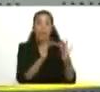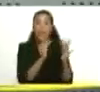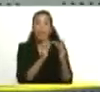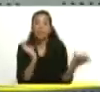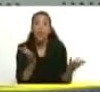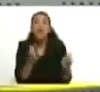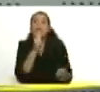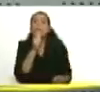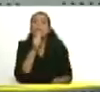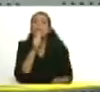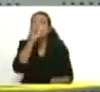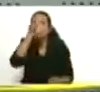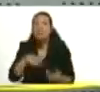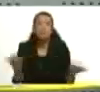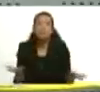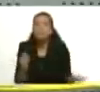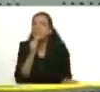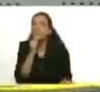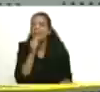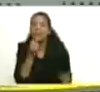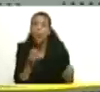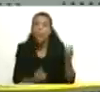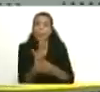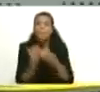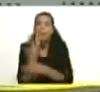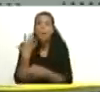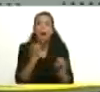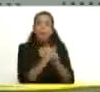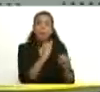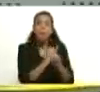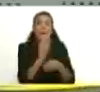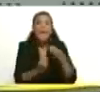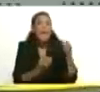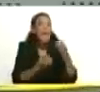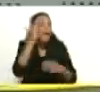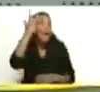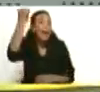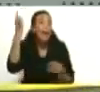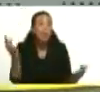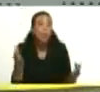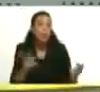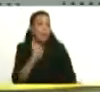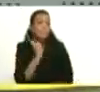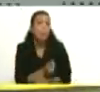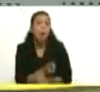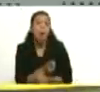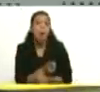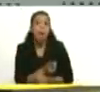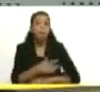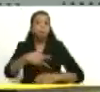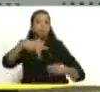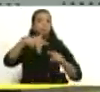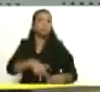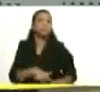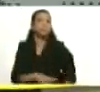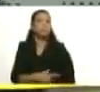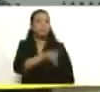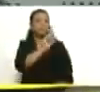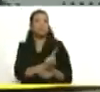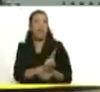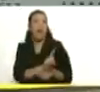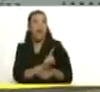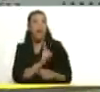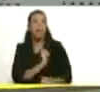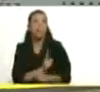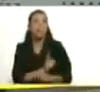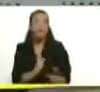¿Quién maneja el Internet? ¿Quién produce el Internet? ¿Quién han impuesto con la hegemonía del Internet las redes